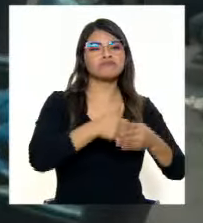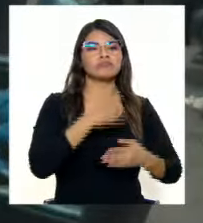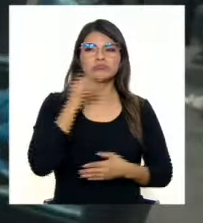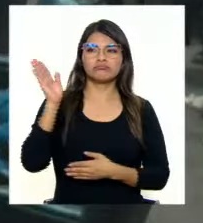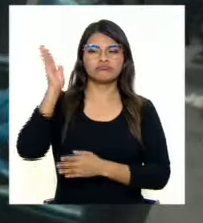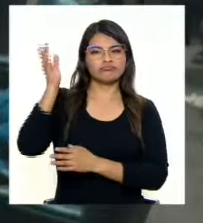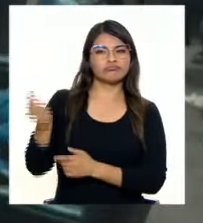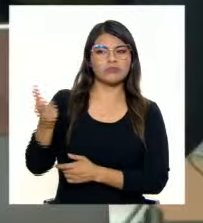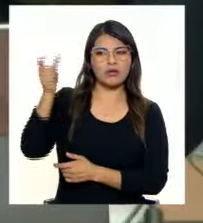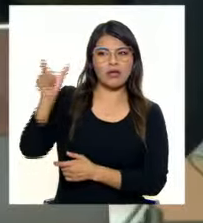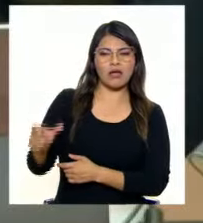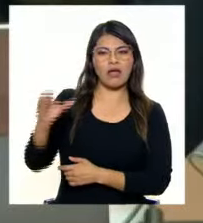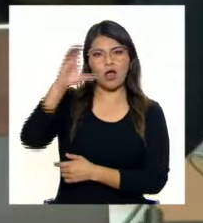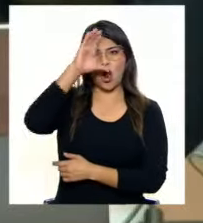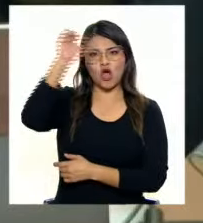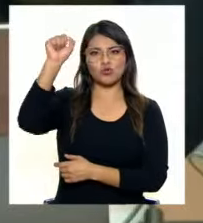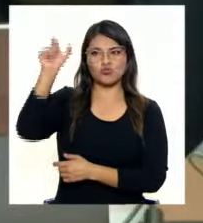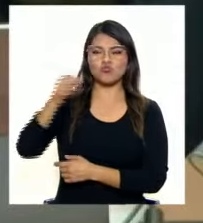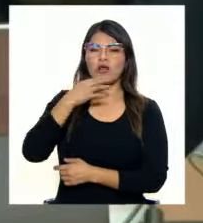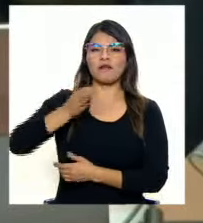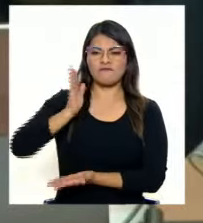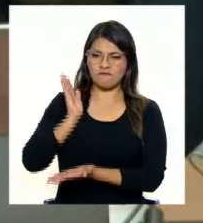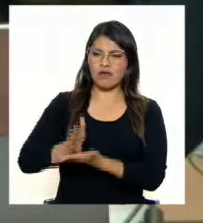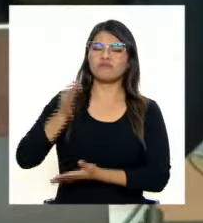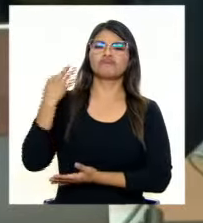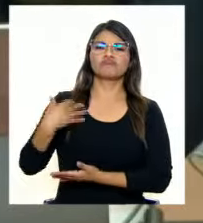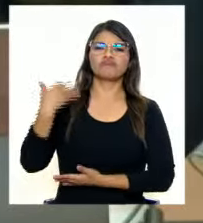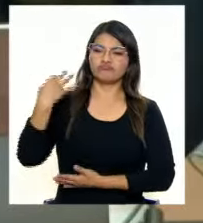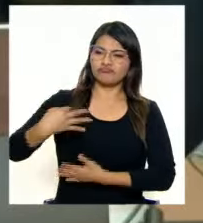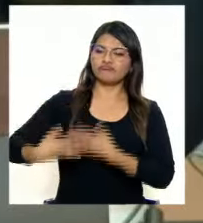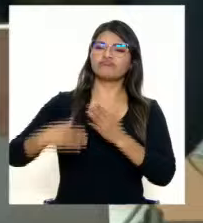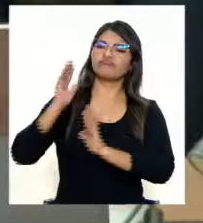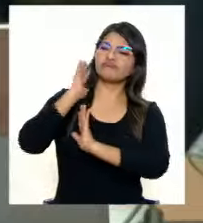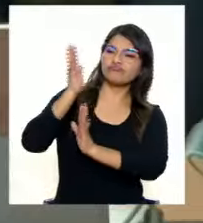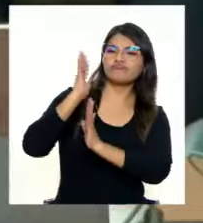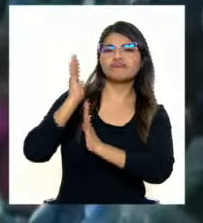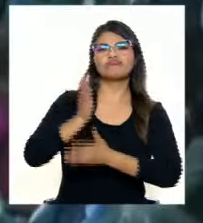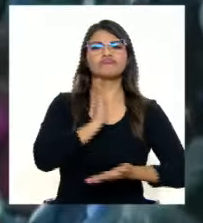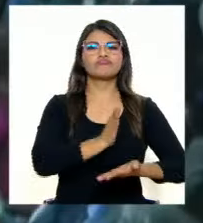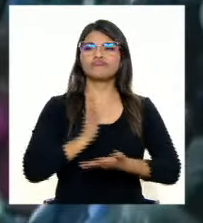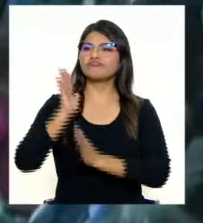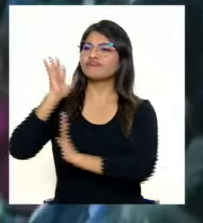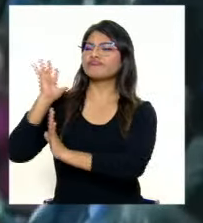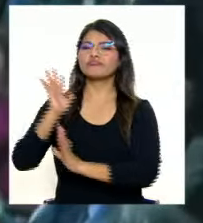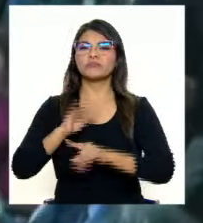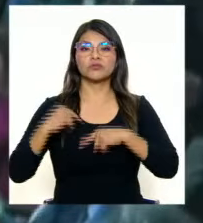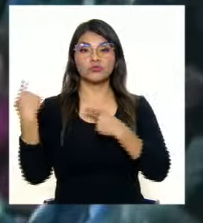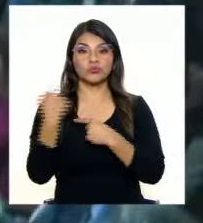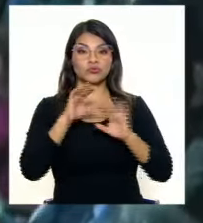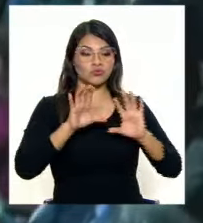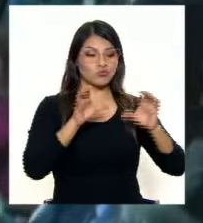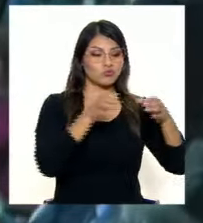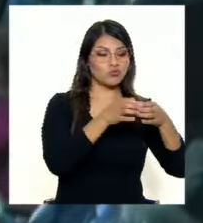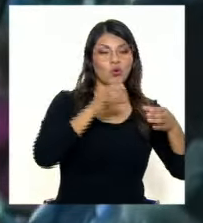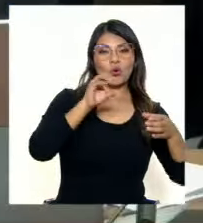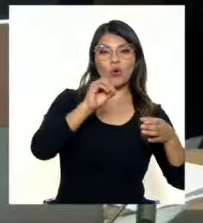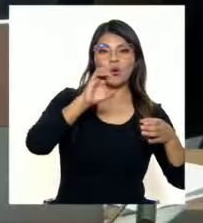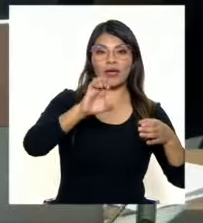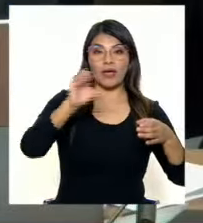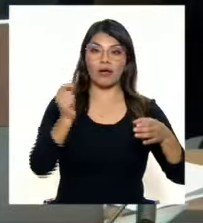claro sobre la situación electoral en Venezuela durante la sesión extraordinaria del Consejo permanente de la